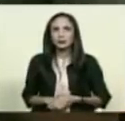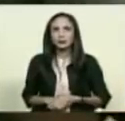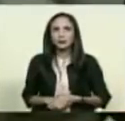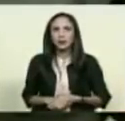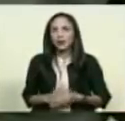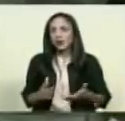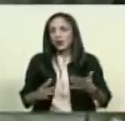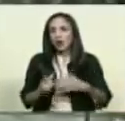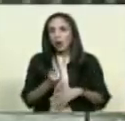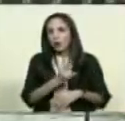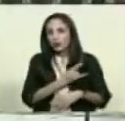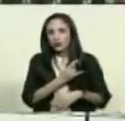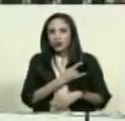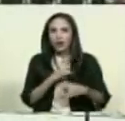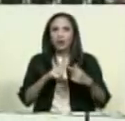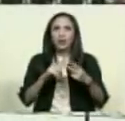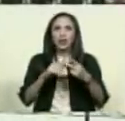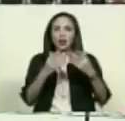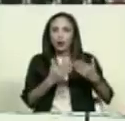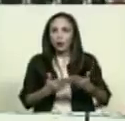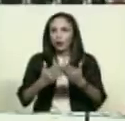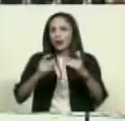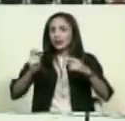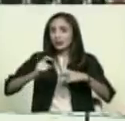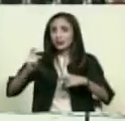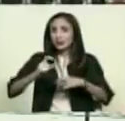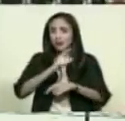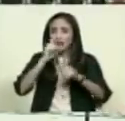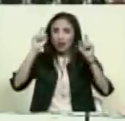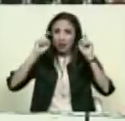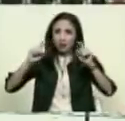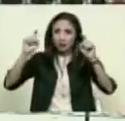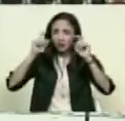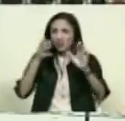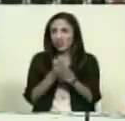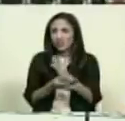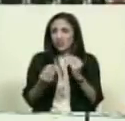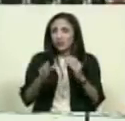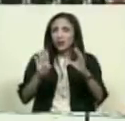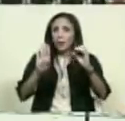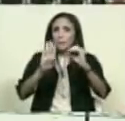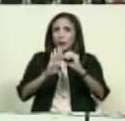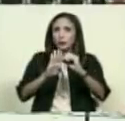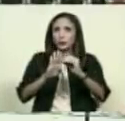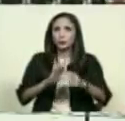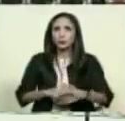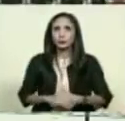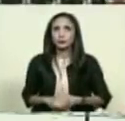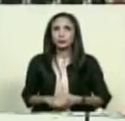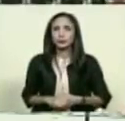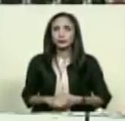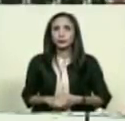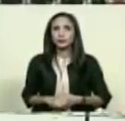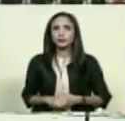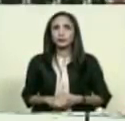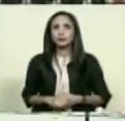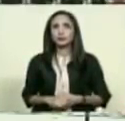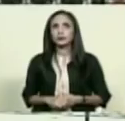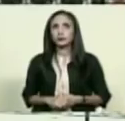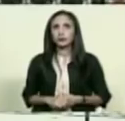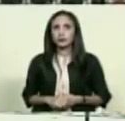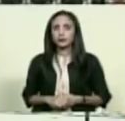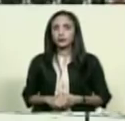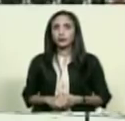en las universidades y en las escuelas, y la fabricación de lo que han llamado el Petro Container, que son centros portátiles